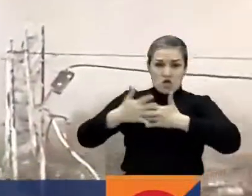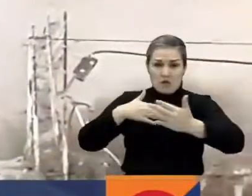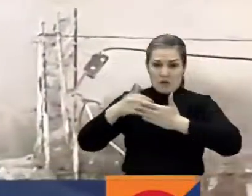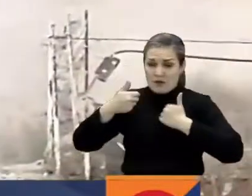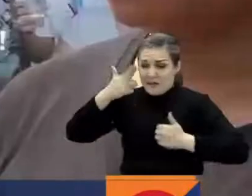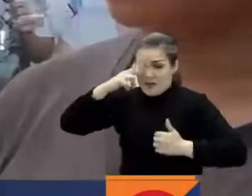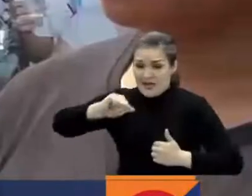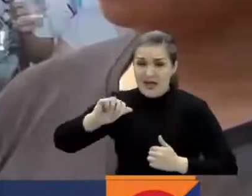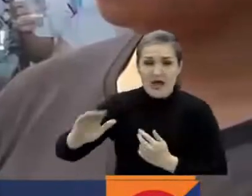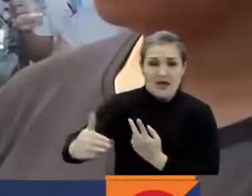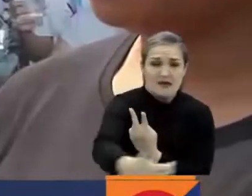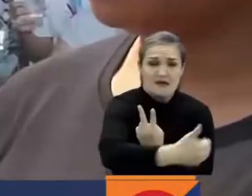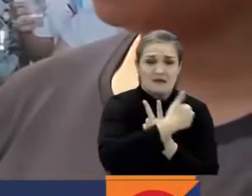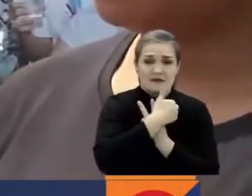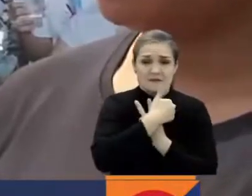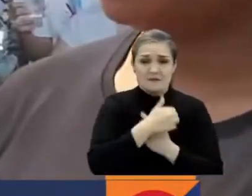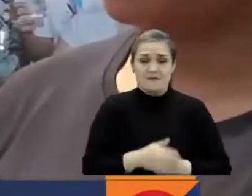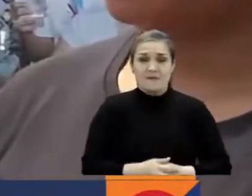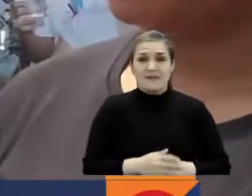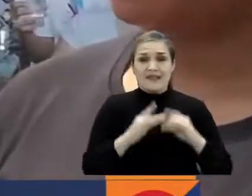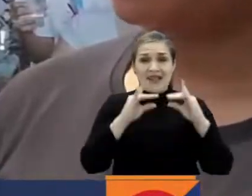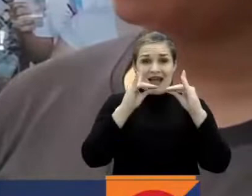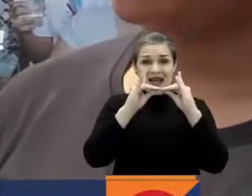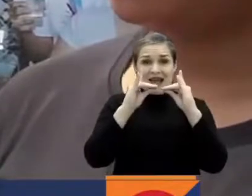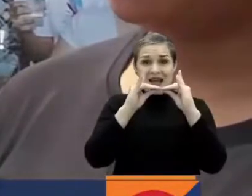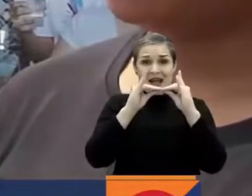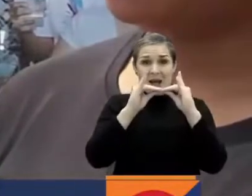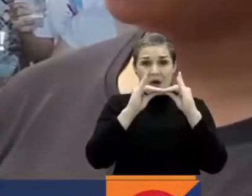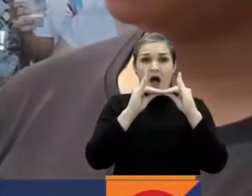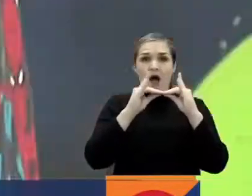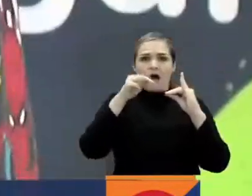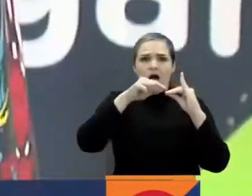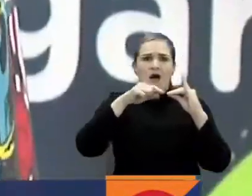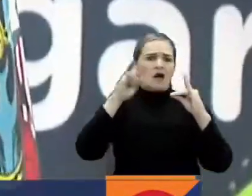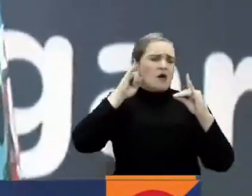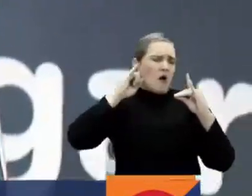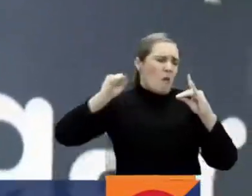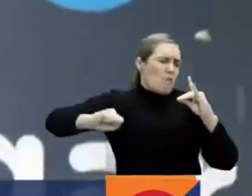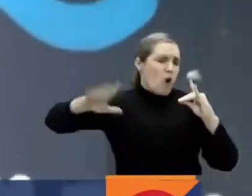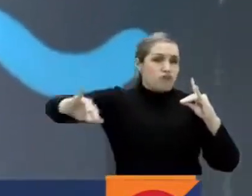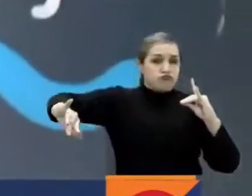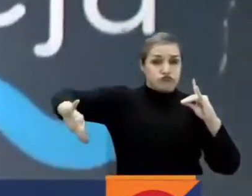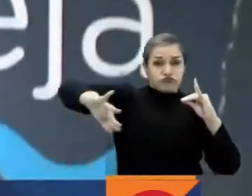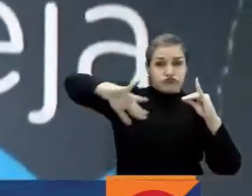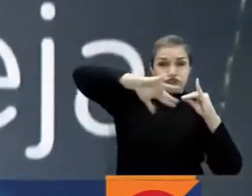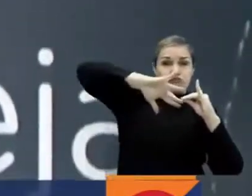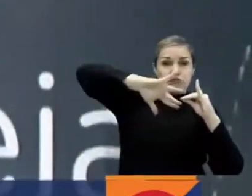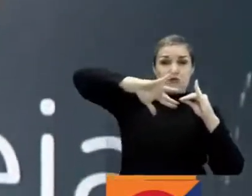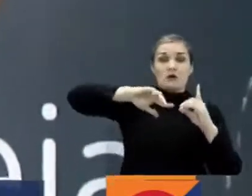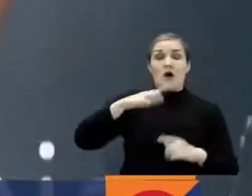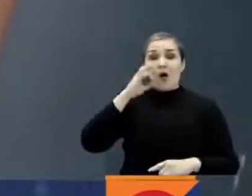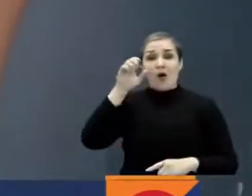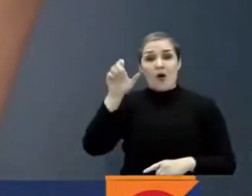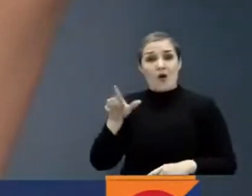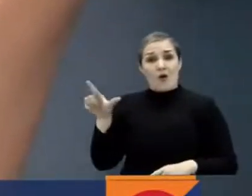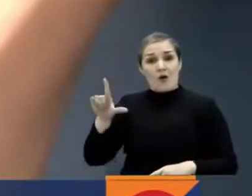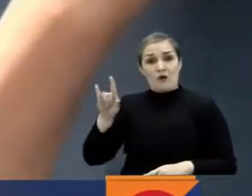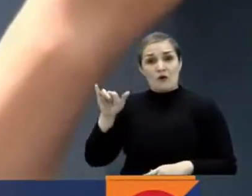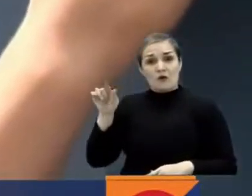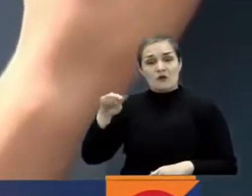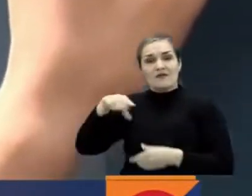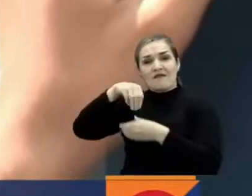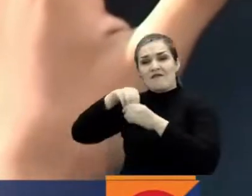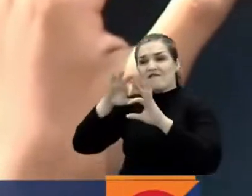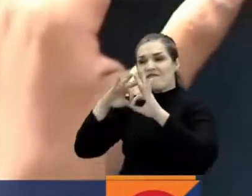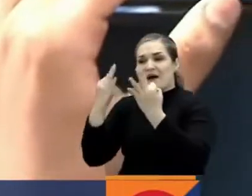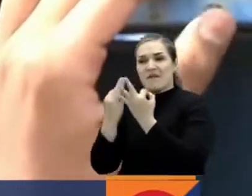a sus hijas. Nos metimos en la cama creyendo que era una bomba cuando escuchamos que era otro cilindro. Luis Alejandro Bravo estaba en una fiesta familiar. Afirma que la